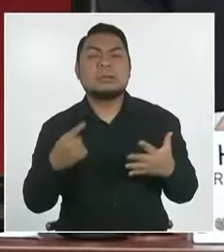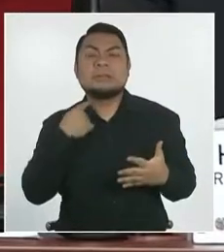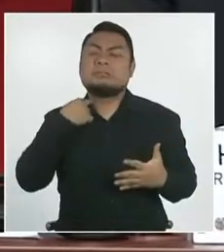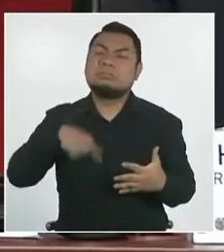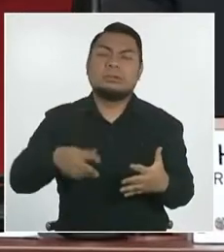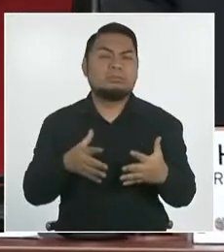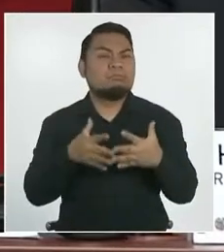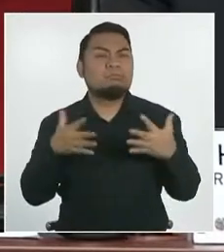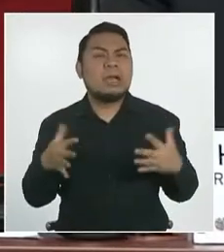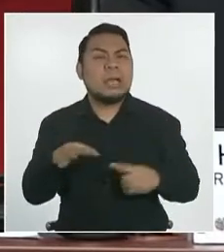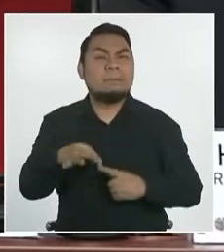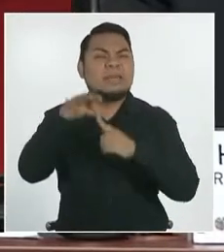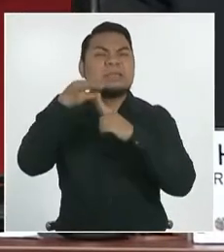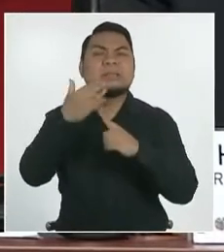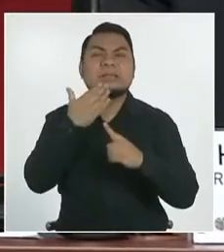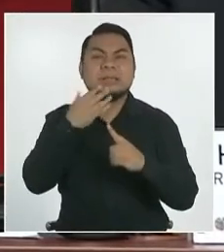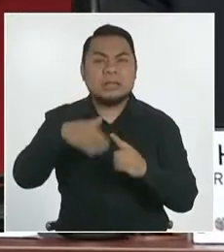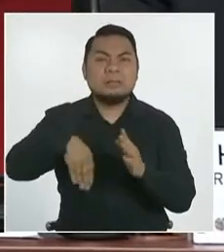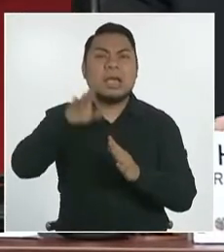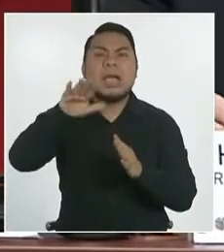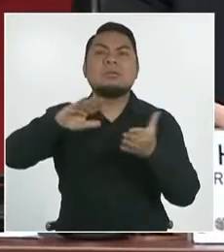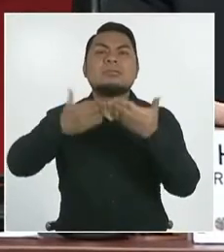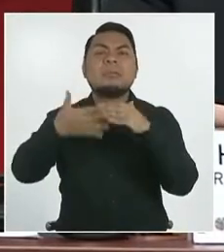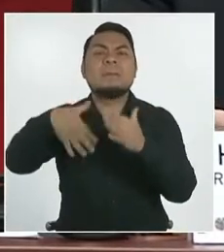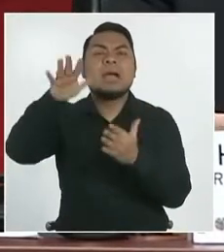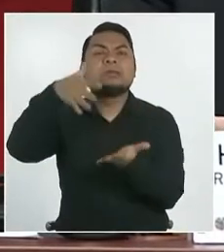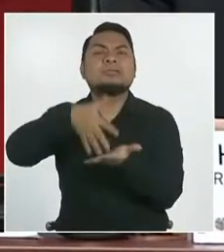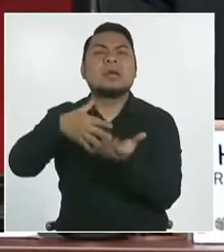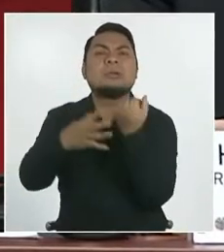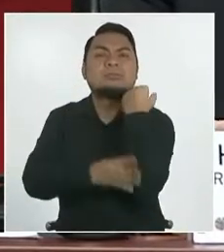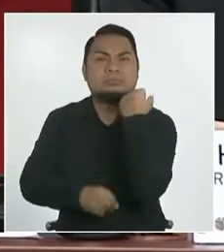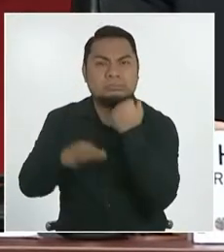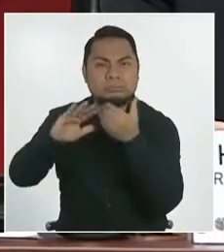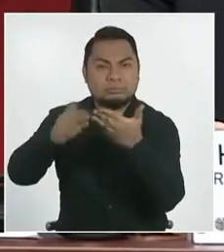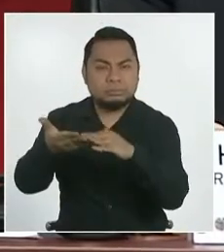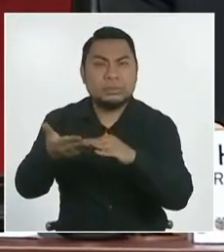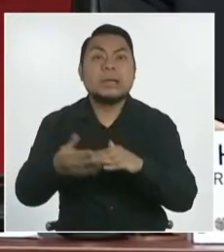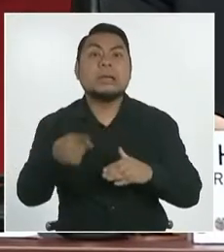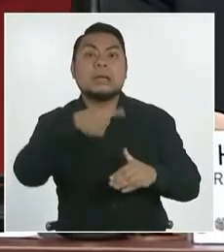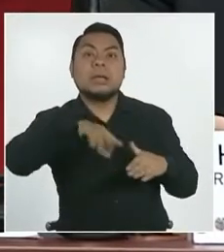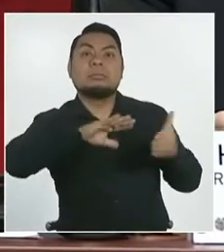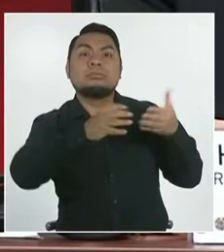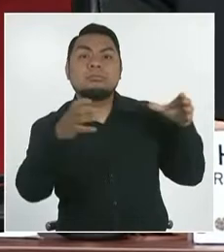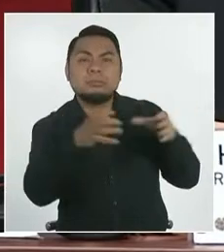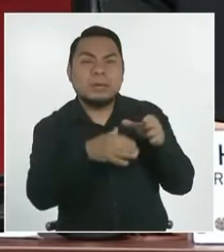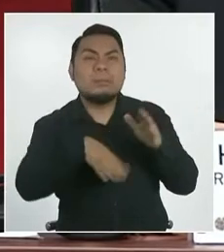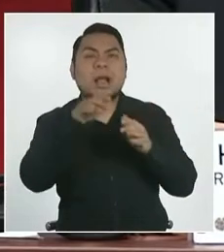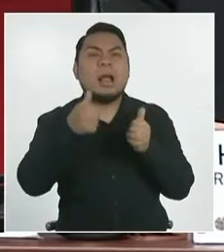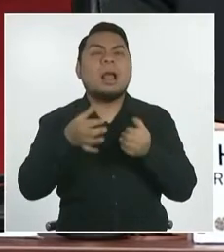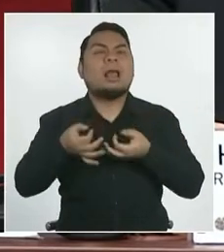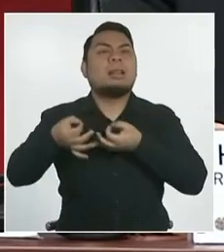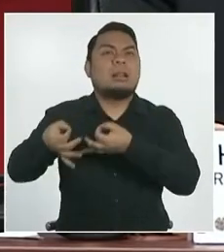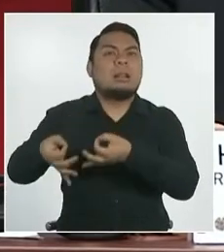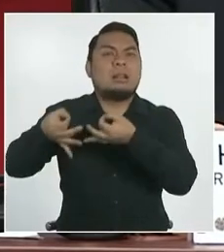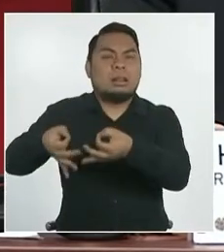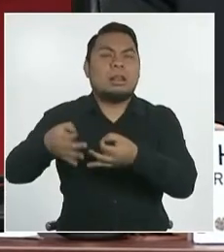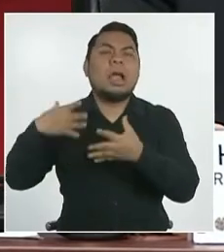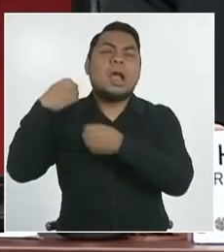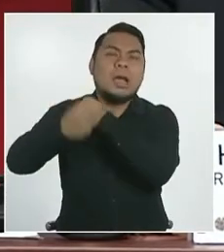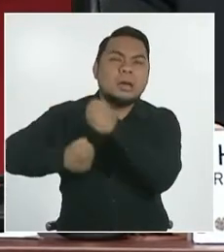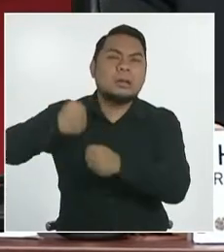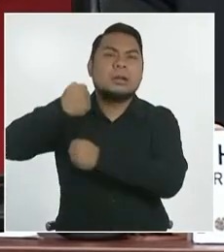perjudicando de manera especial a los sectores más vulnerables, a los sectores más postergados históricamente.